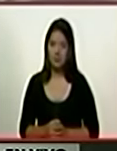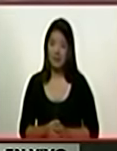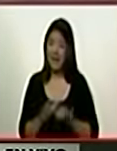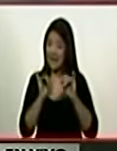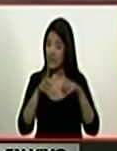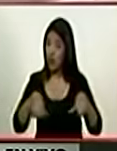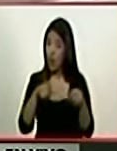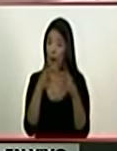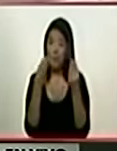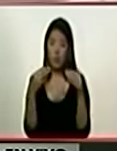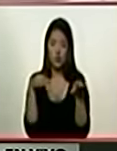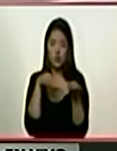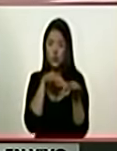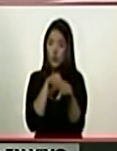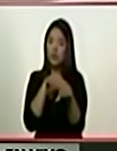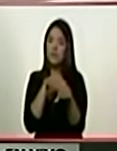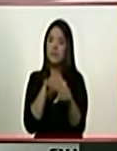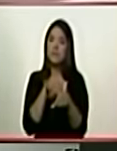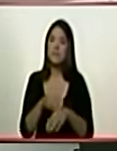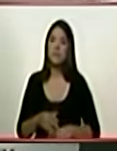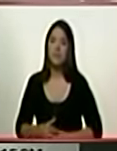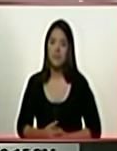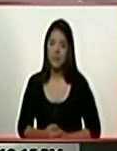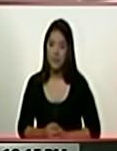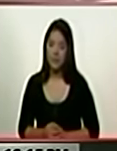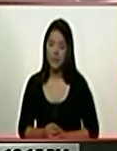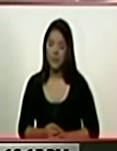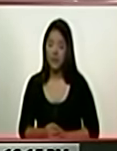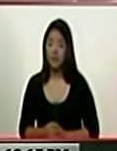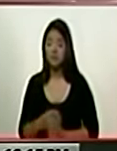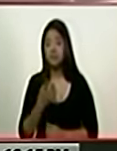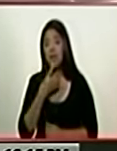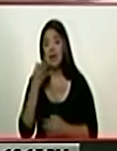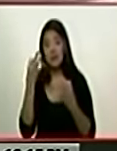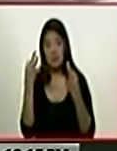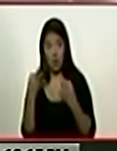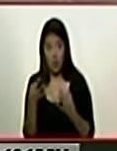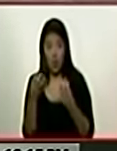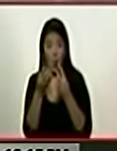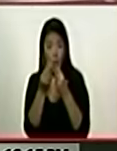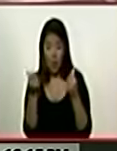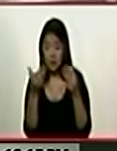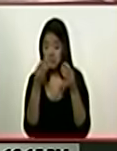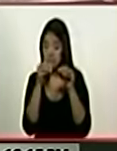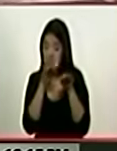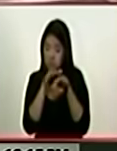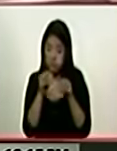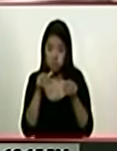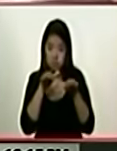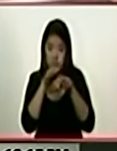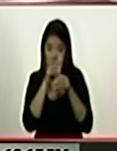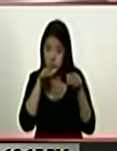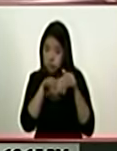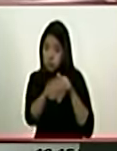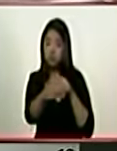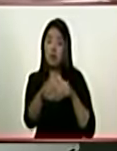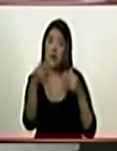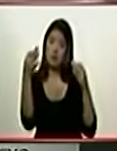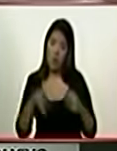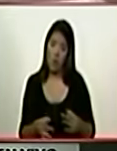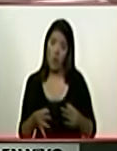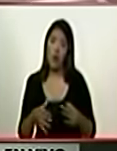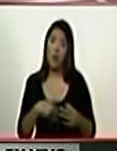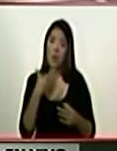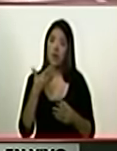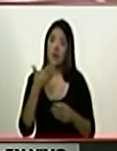congestión. Y con ello, probablemente sea posible que estemos considerando el levantar el